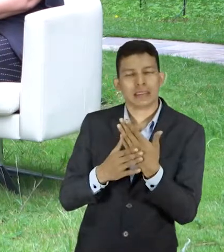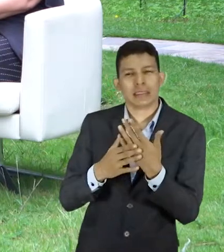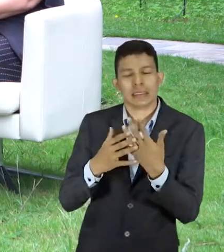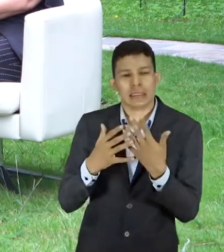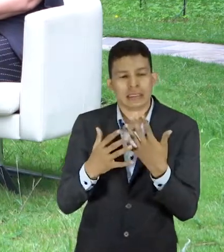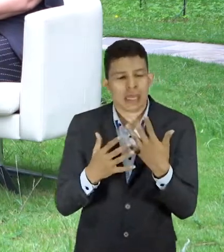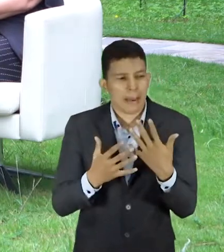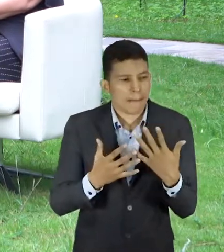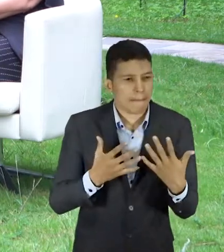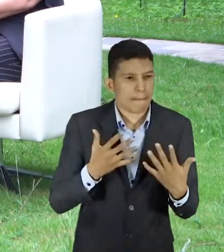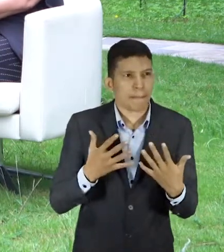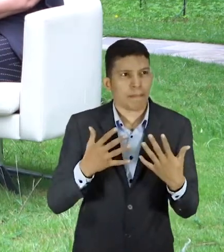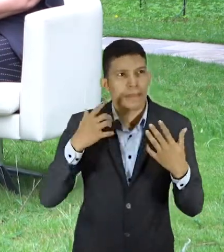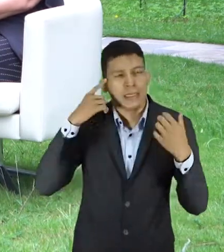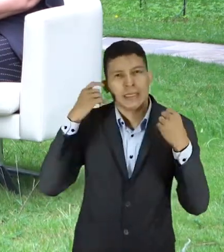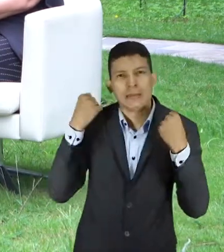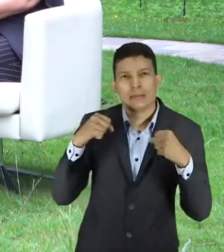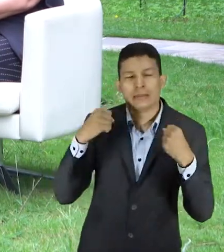que es el temor